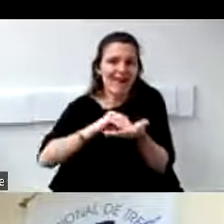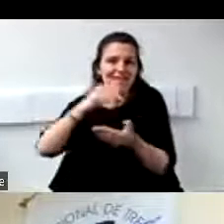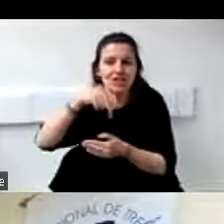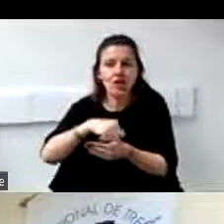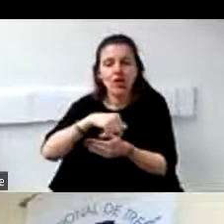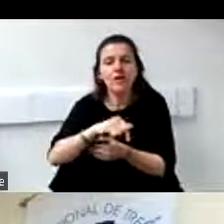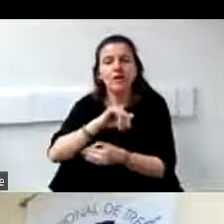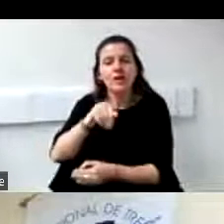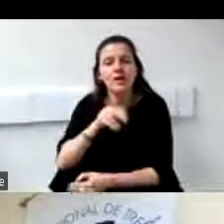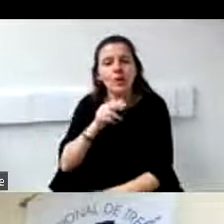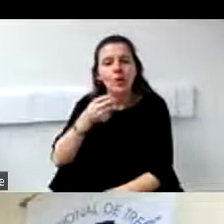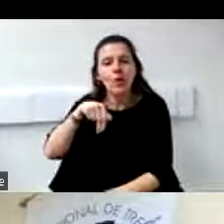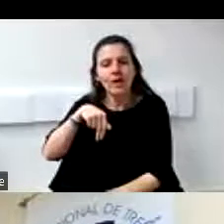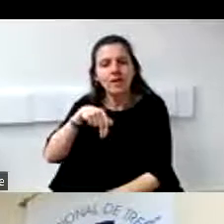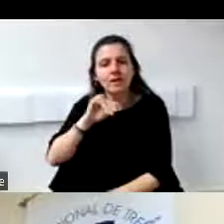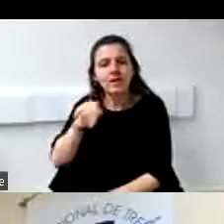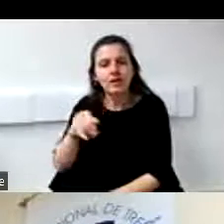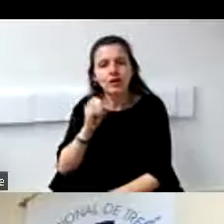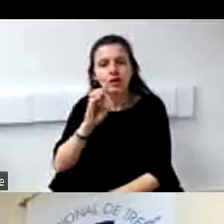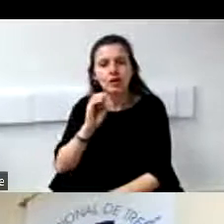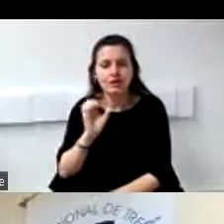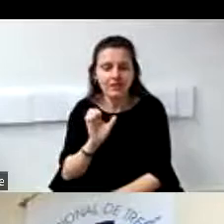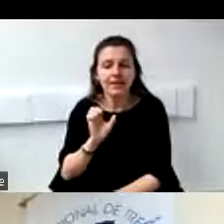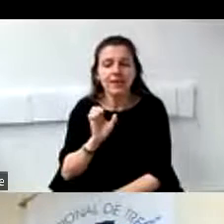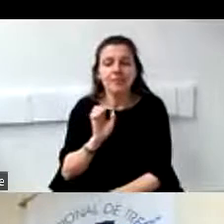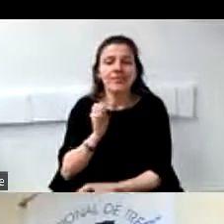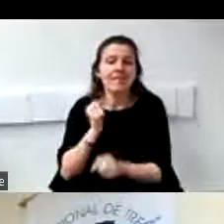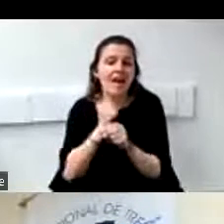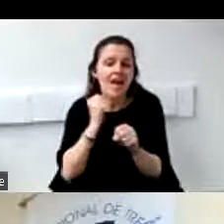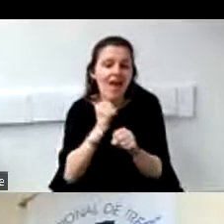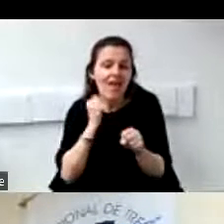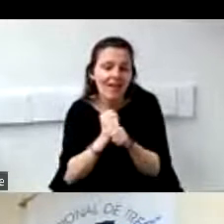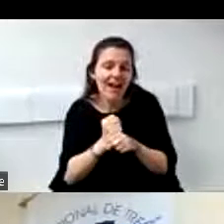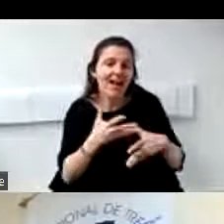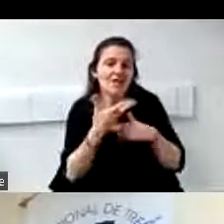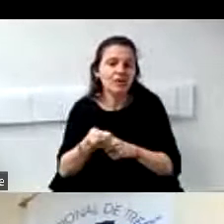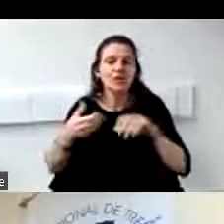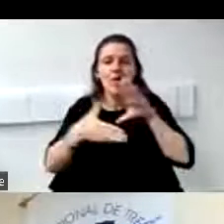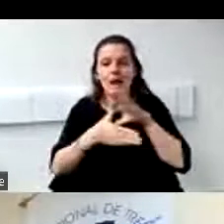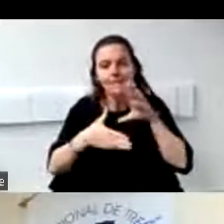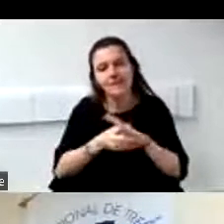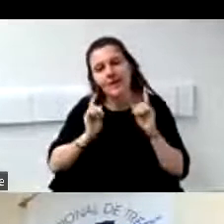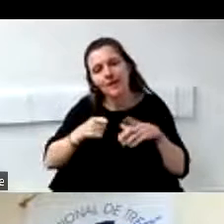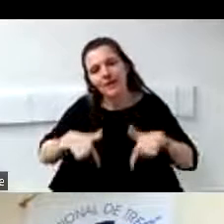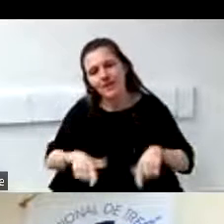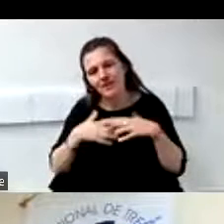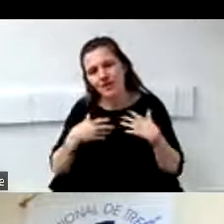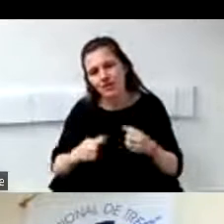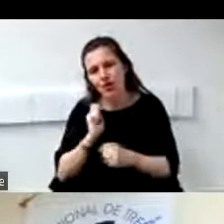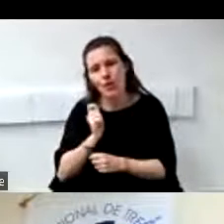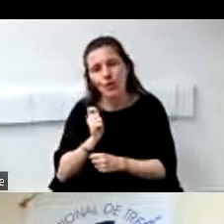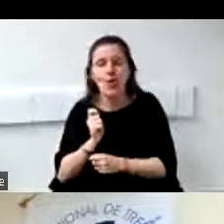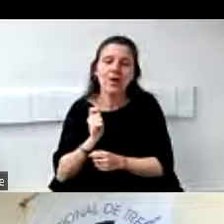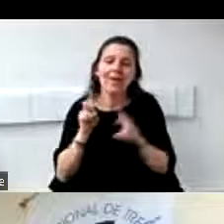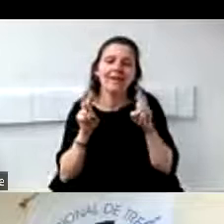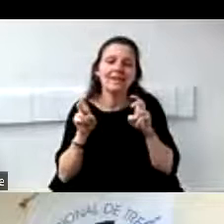Meré es consultor de Lupa, que viene colaborando tanto con el MIDES, con el Ministerio de Salud Pública, en las políticas de